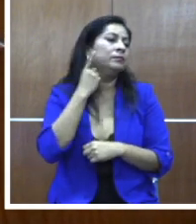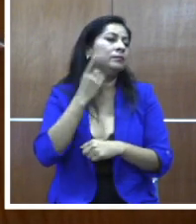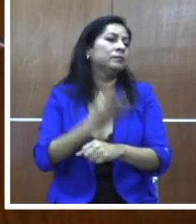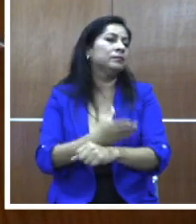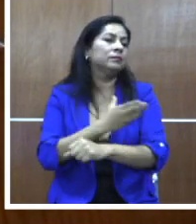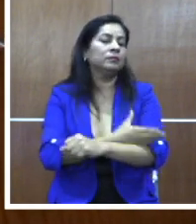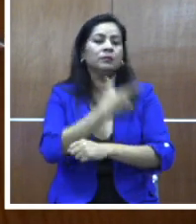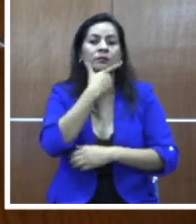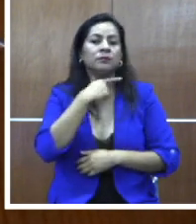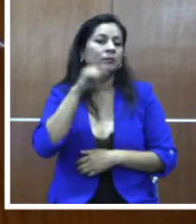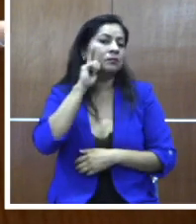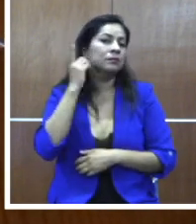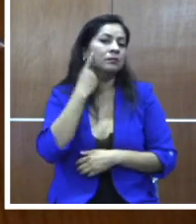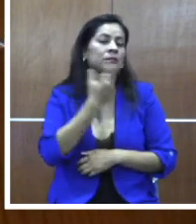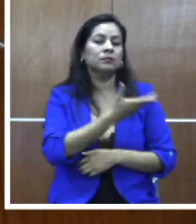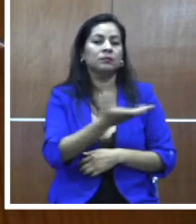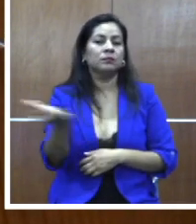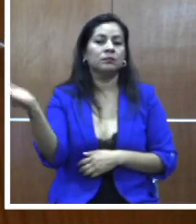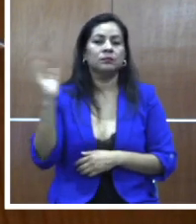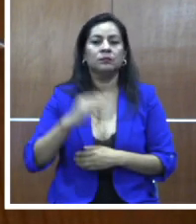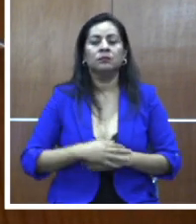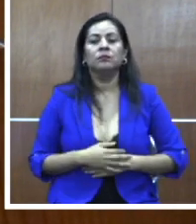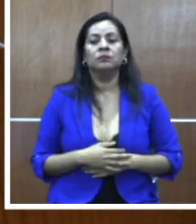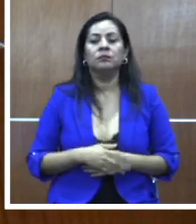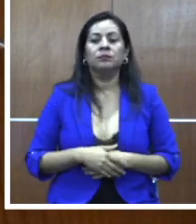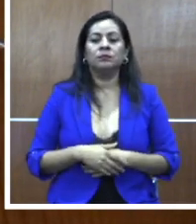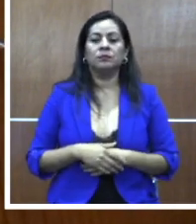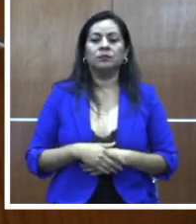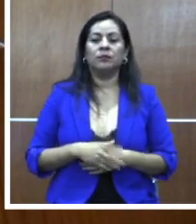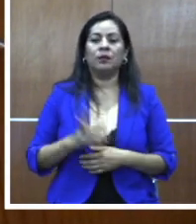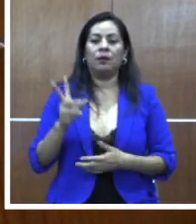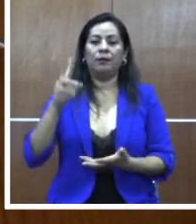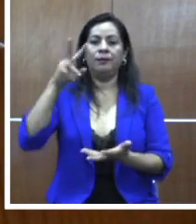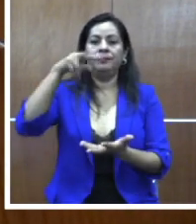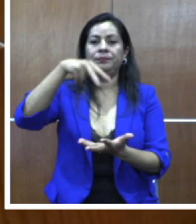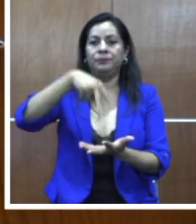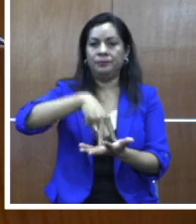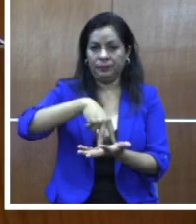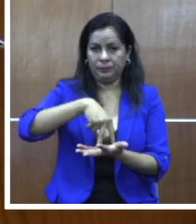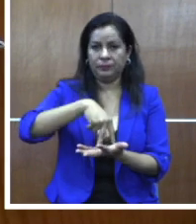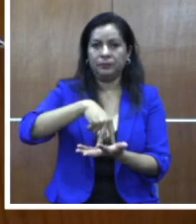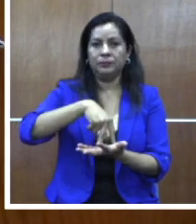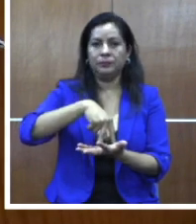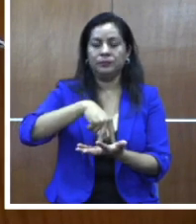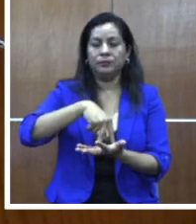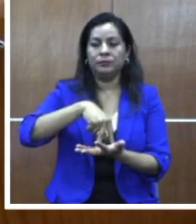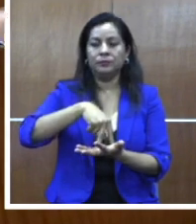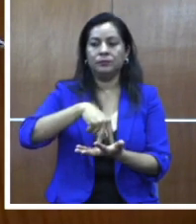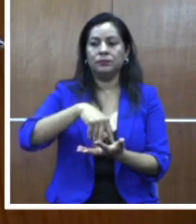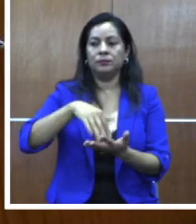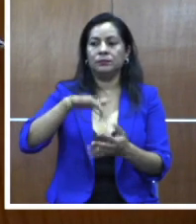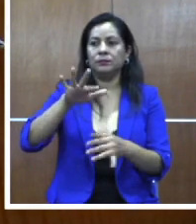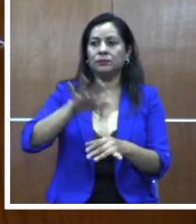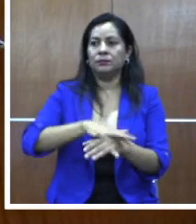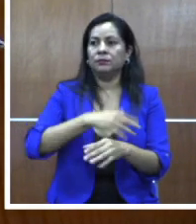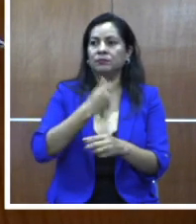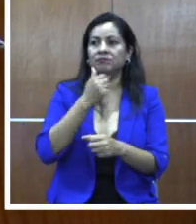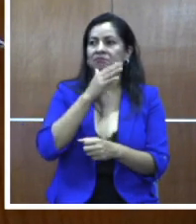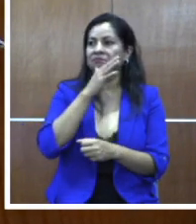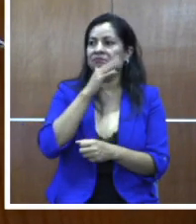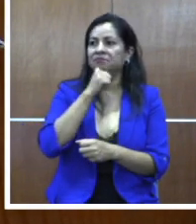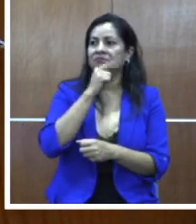compañeras y compañeros diputados. Subo a esta tribuna porque no